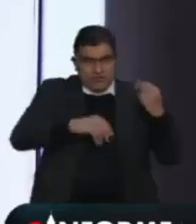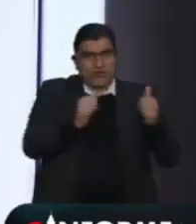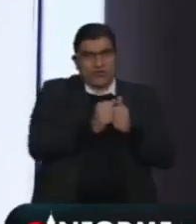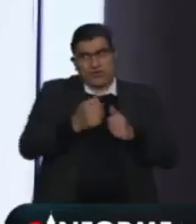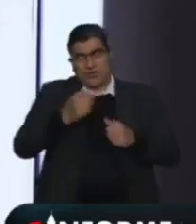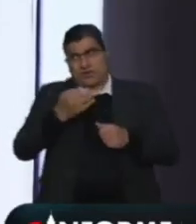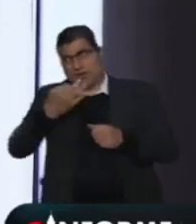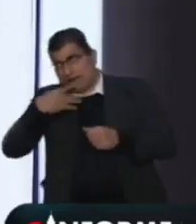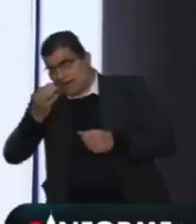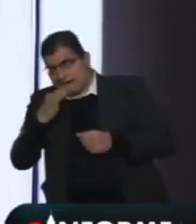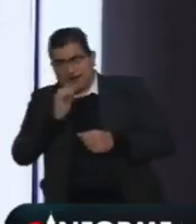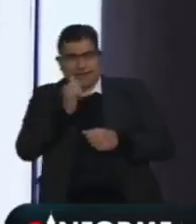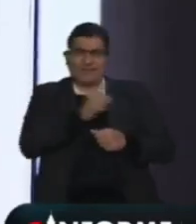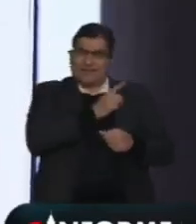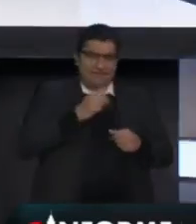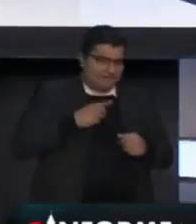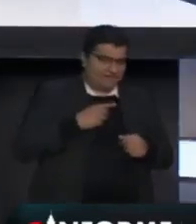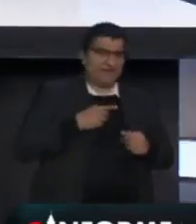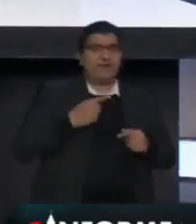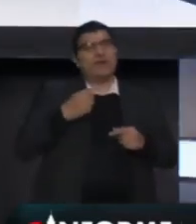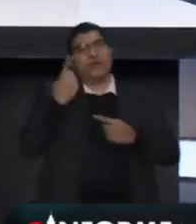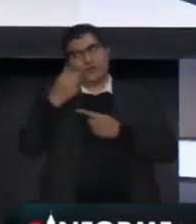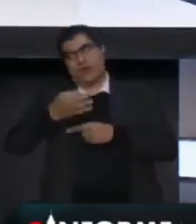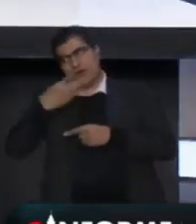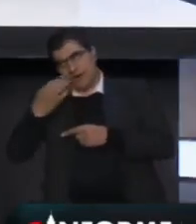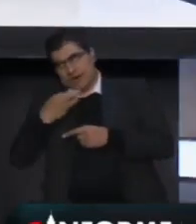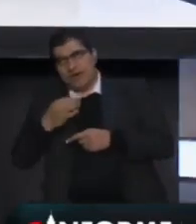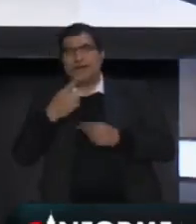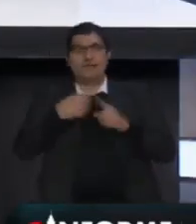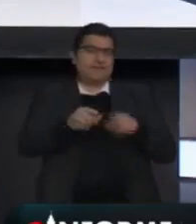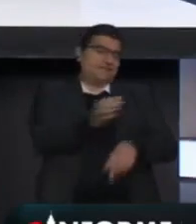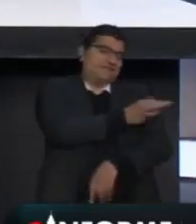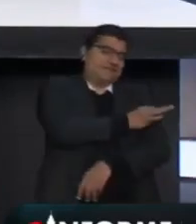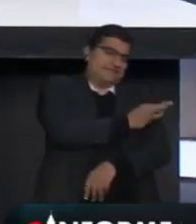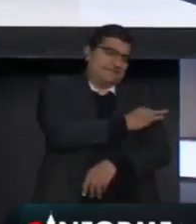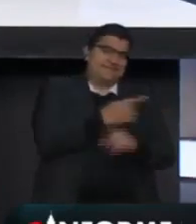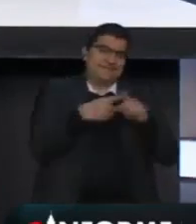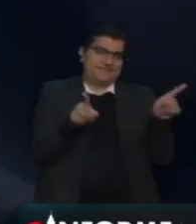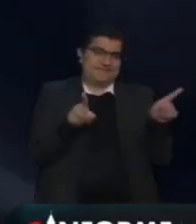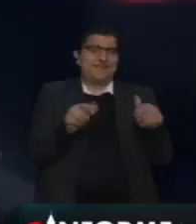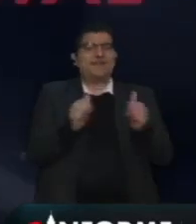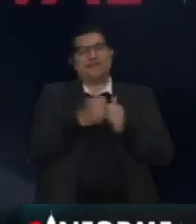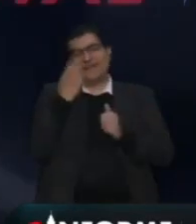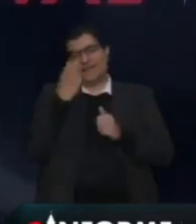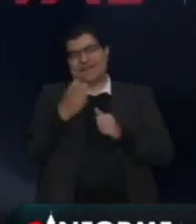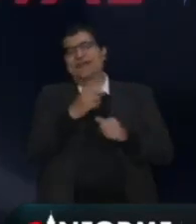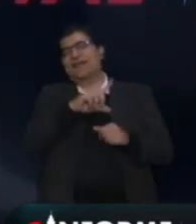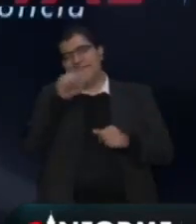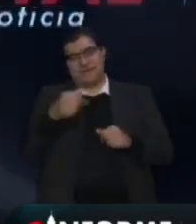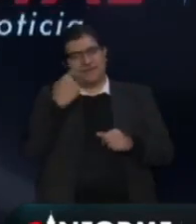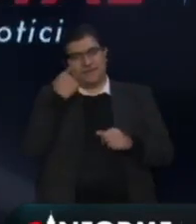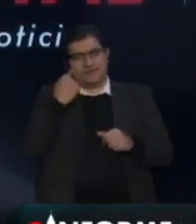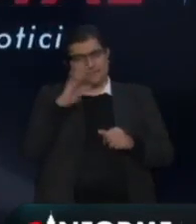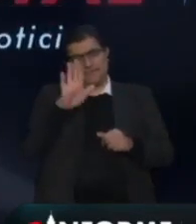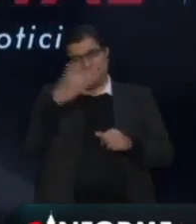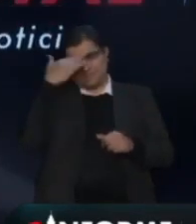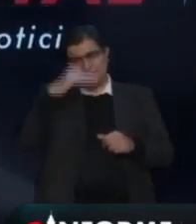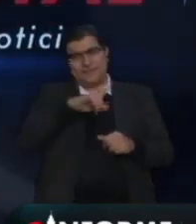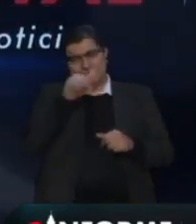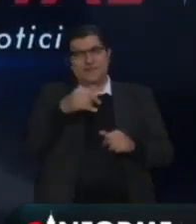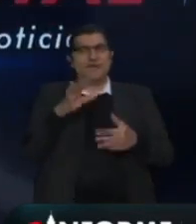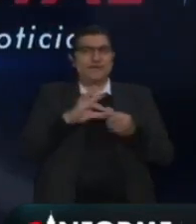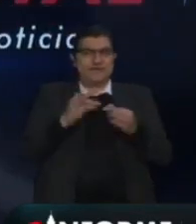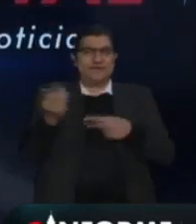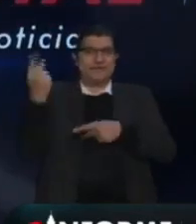las medicinas. No, hay que vacunarse. Son dos cosas completamente independientes. Frisby, son cosas. Y ¿sabes qué? Luego, a ver, si quieren hasta